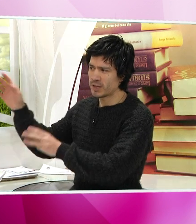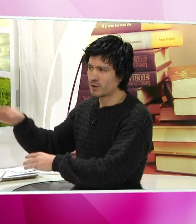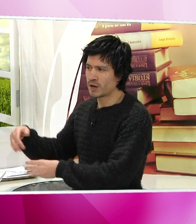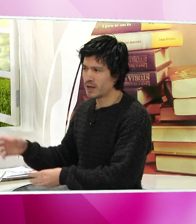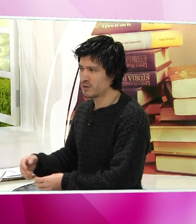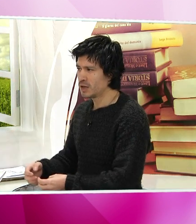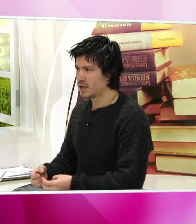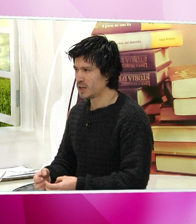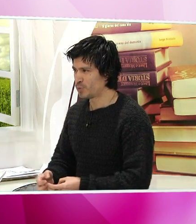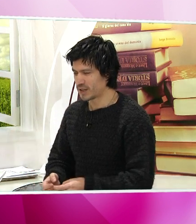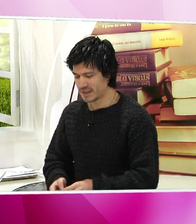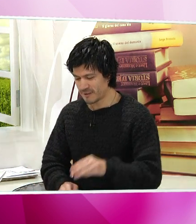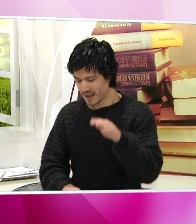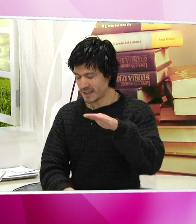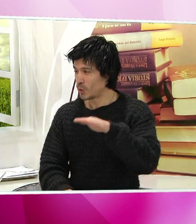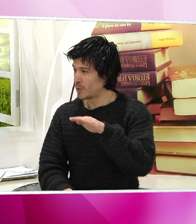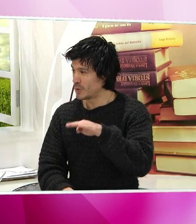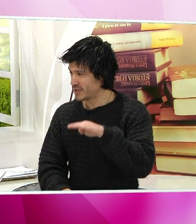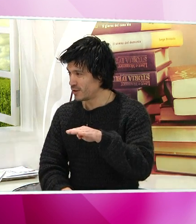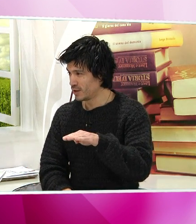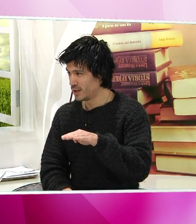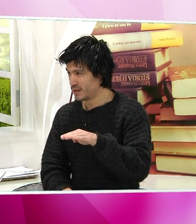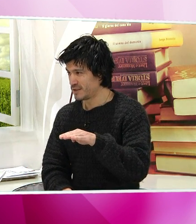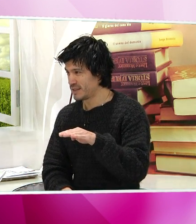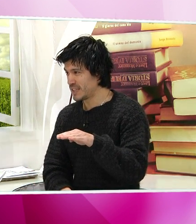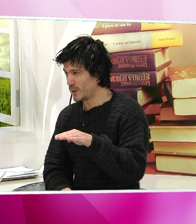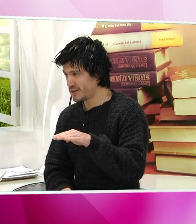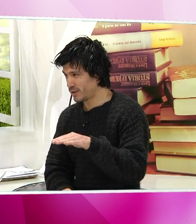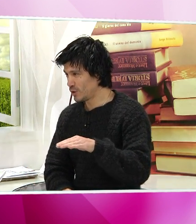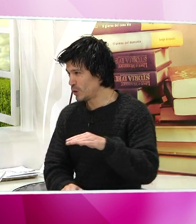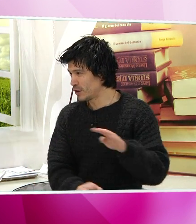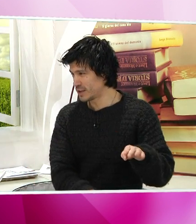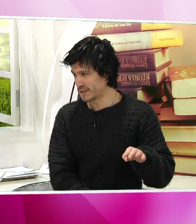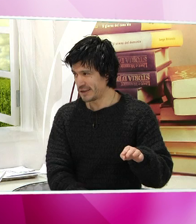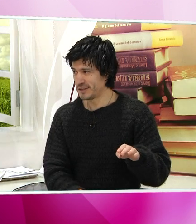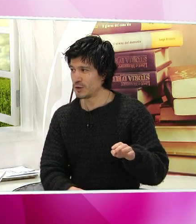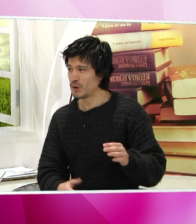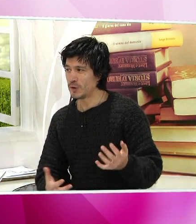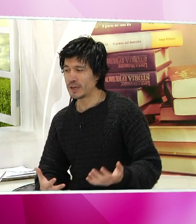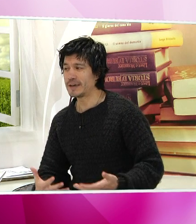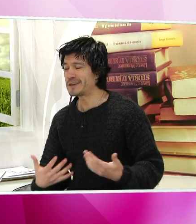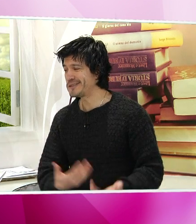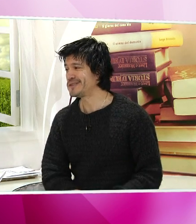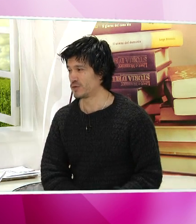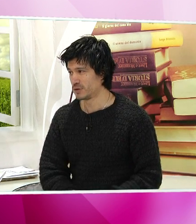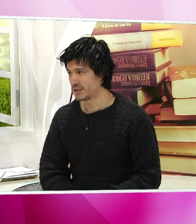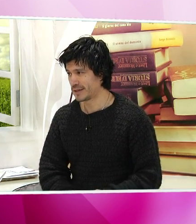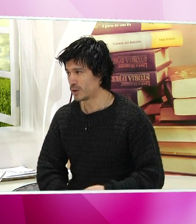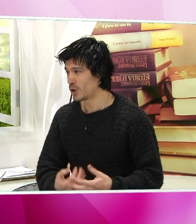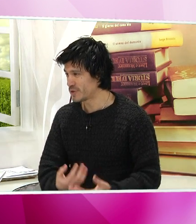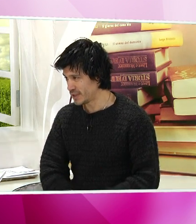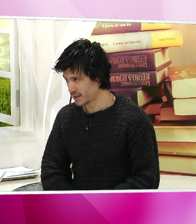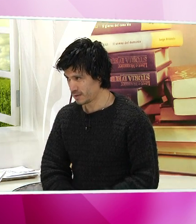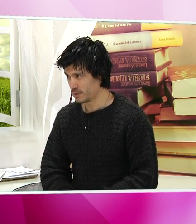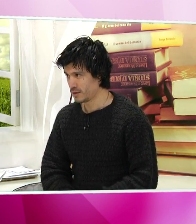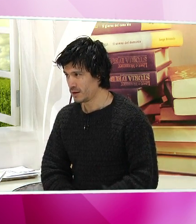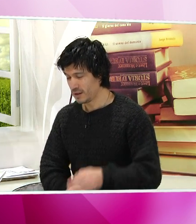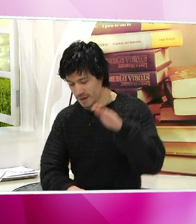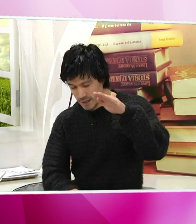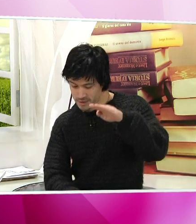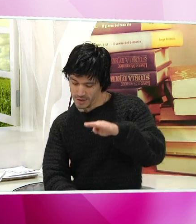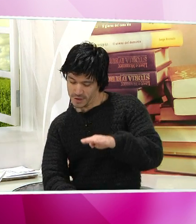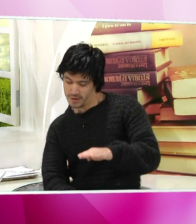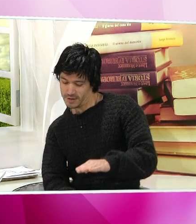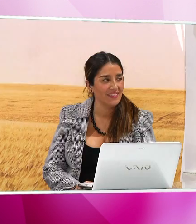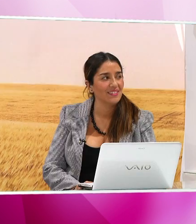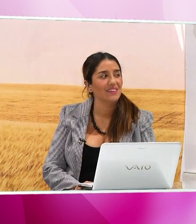botar la ropa que colgaron, es porque esta barrita no la han vaciado. Se tiene que vaciar todos los días, haciéndolo, que haga ejercicio, sacándolo a pasear.